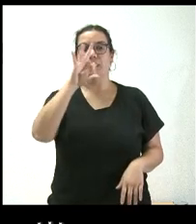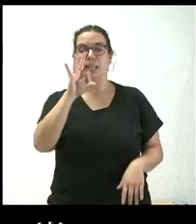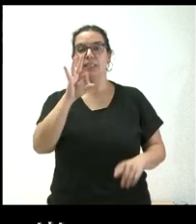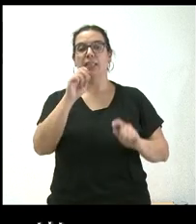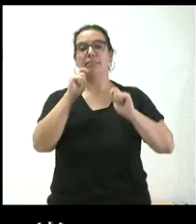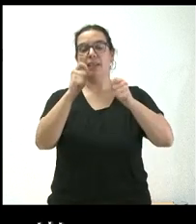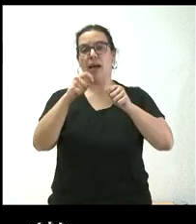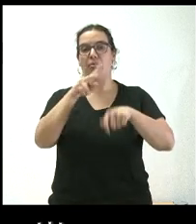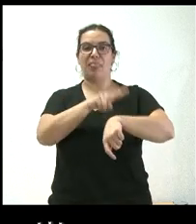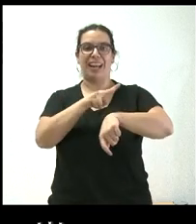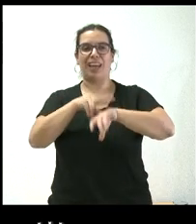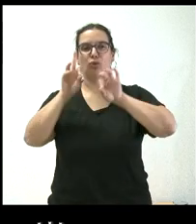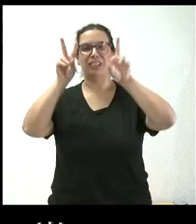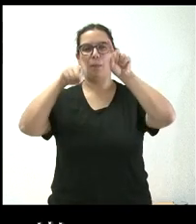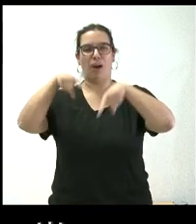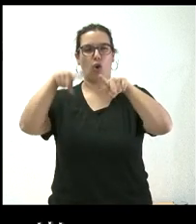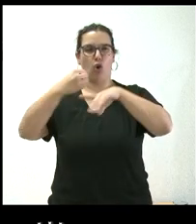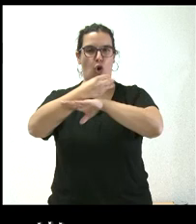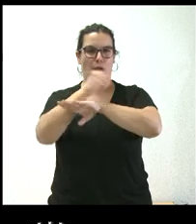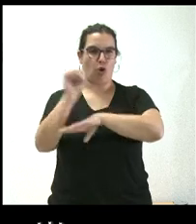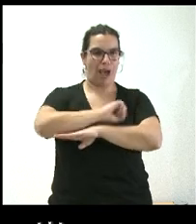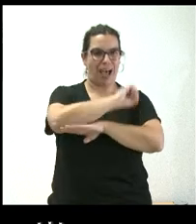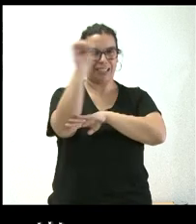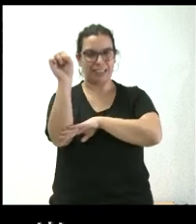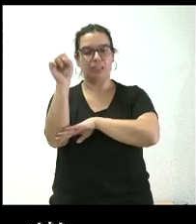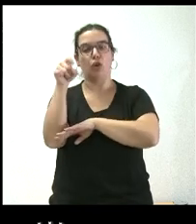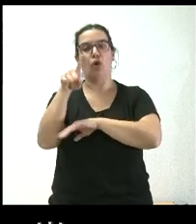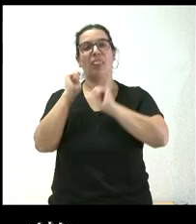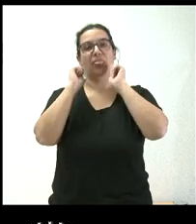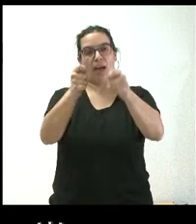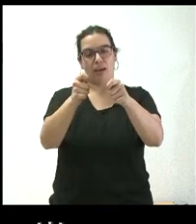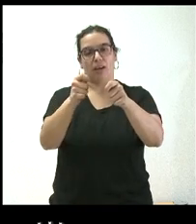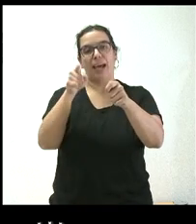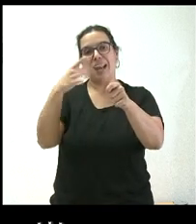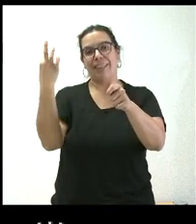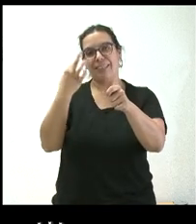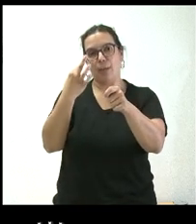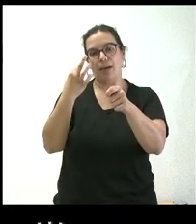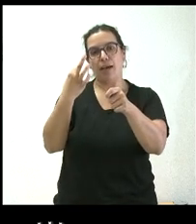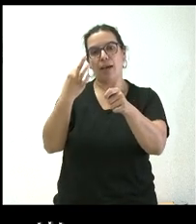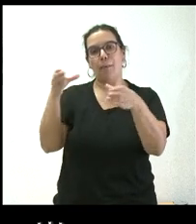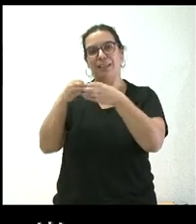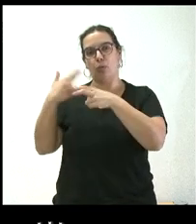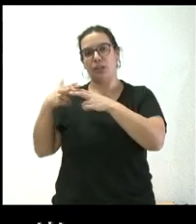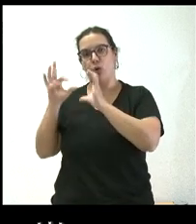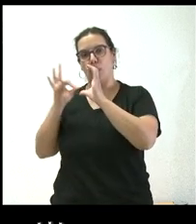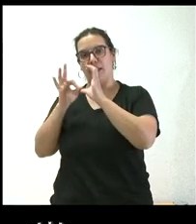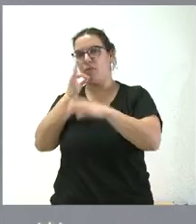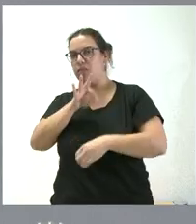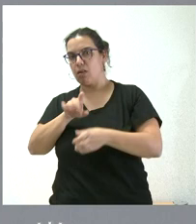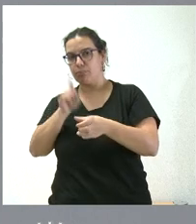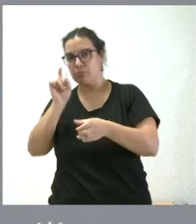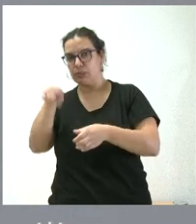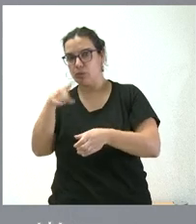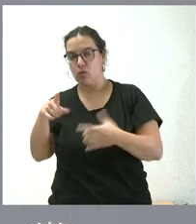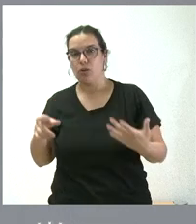Atlántico él tiene que que renunciar a ser afiliado de de ciudadanos pues le